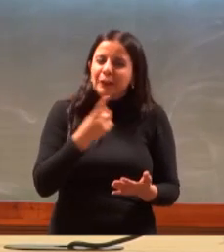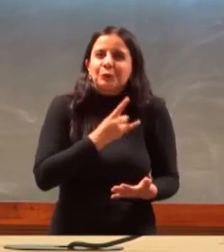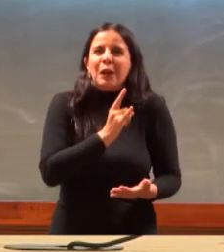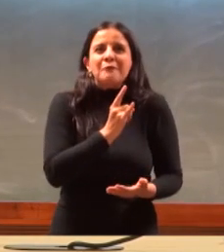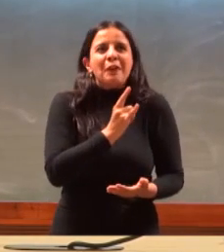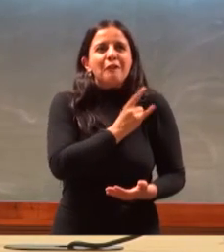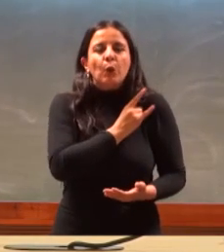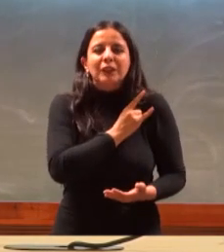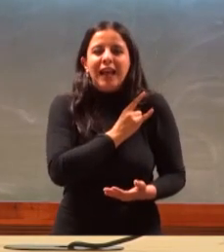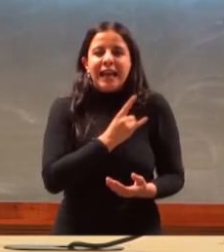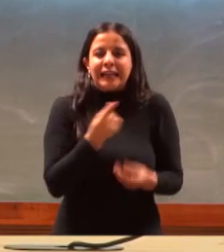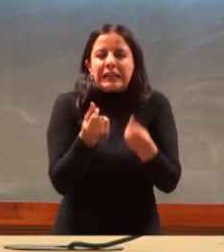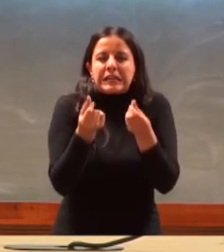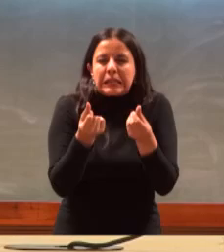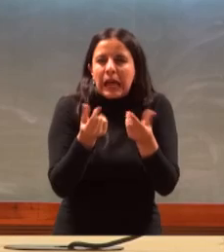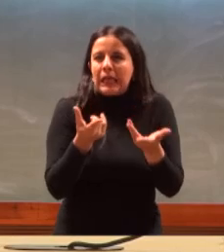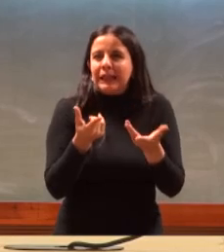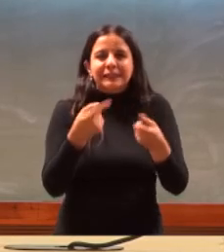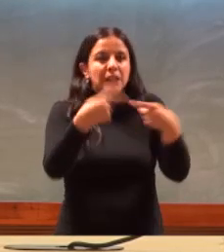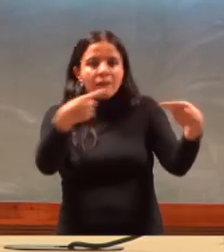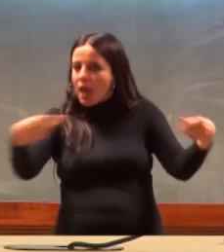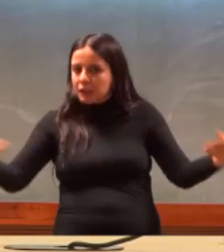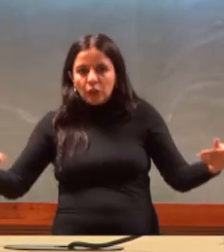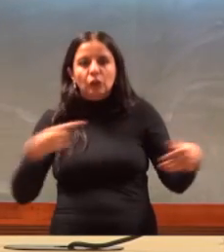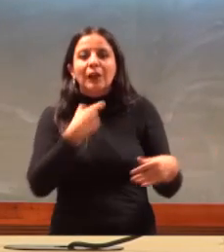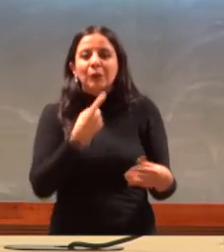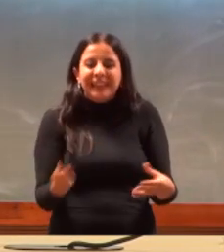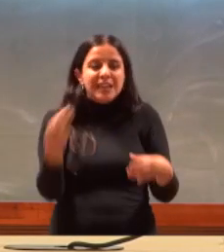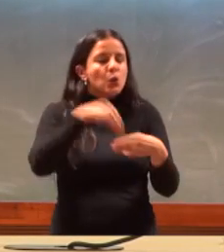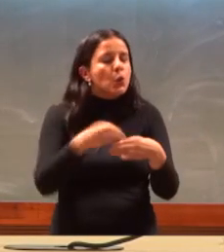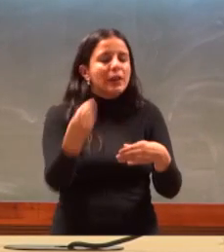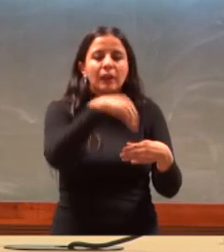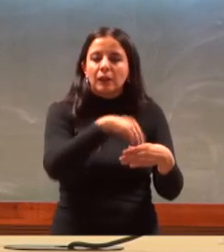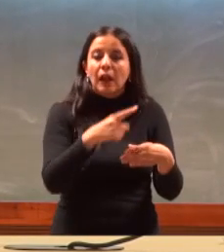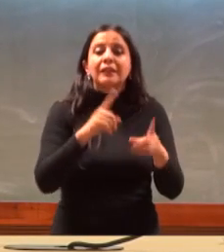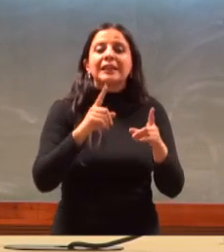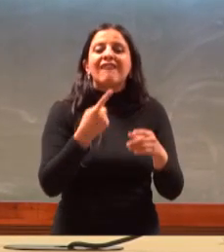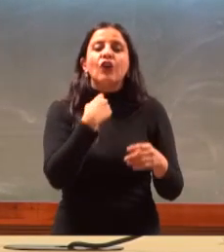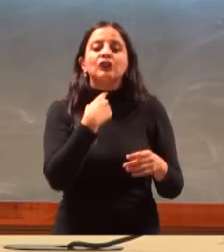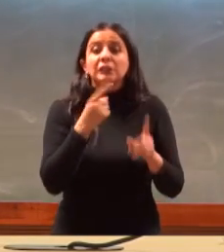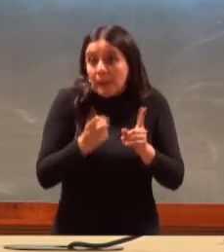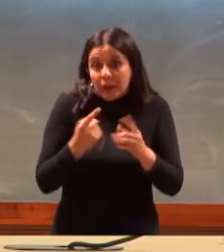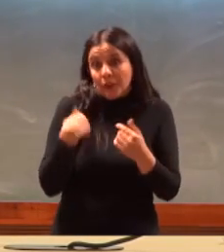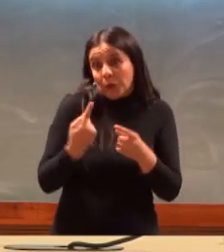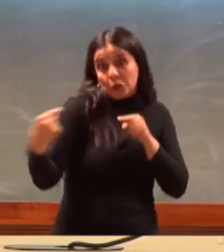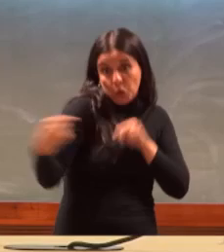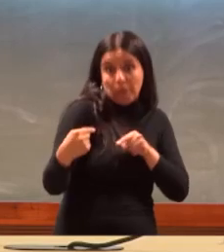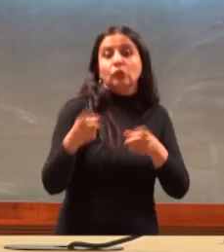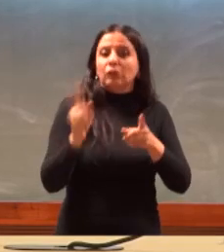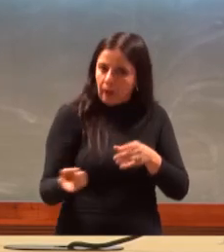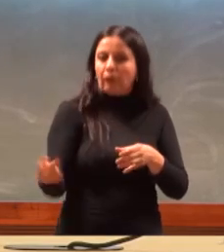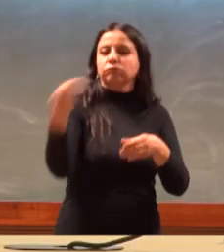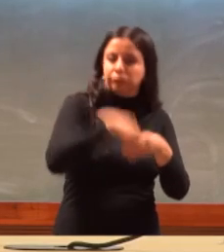y queremos que en esa facultad estemos todos incluidos que estén incluidos todas las voces inclusive nuestros adversarios queremos Pero eso sí que una